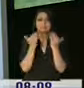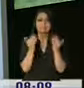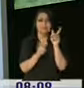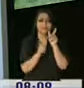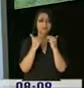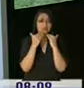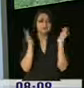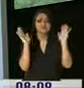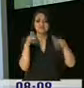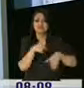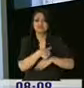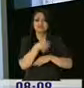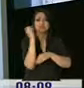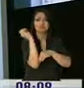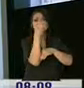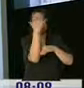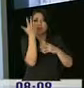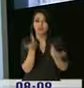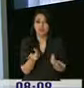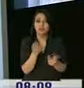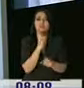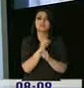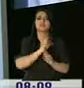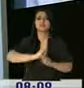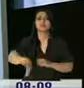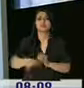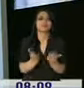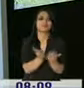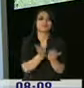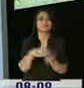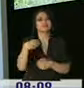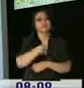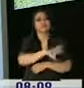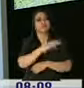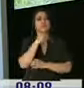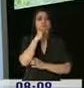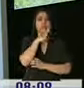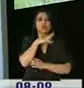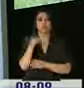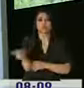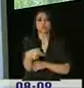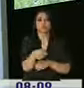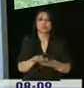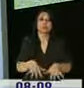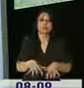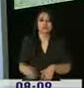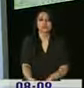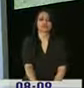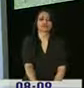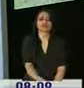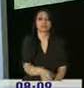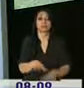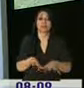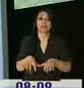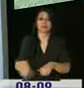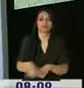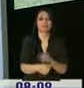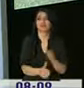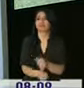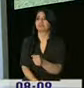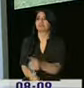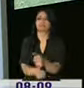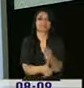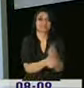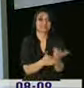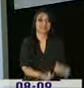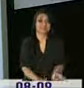importa. ¿Qué nos va a importar? Total, tenemos autoridades que recojan. Van con los peluditos, pues hacen ahí sus